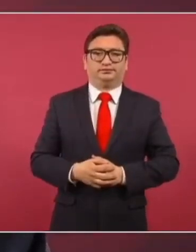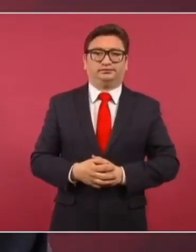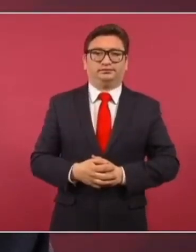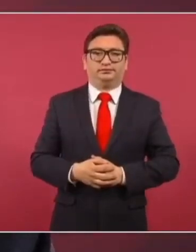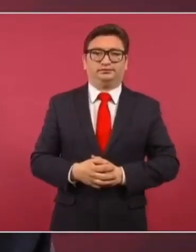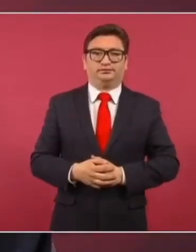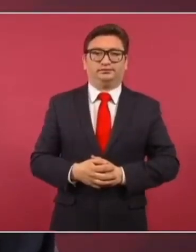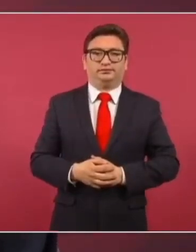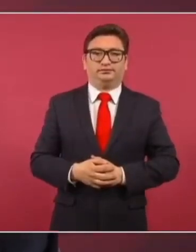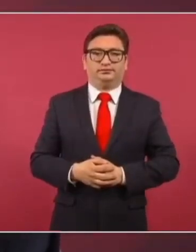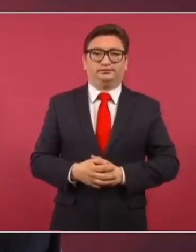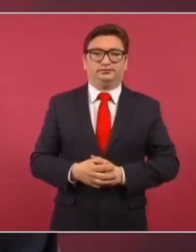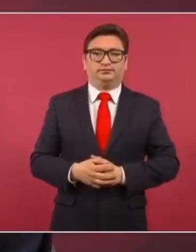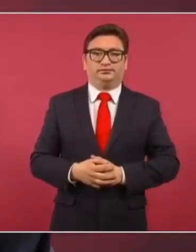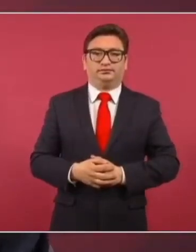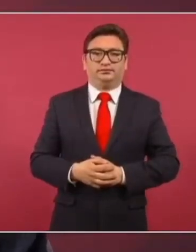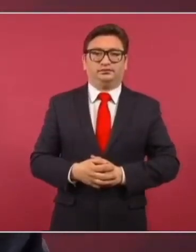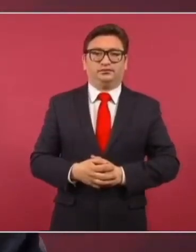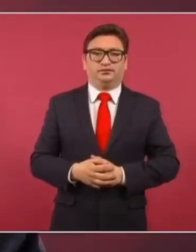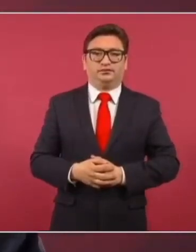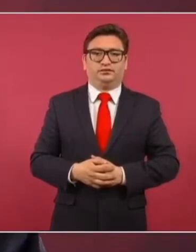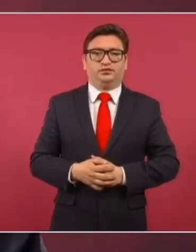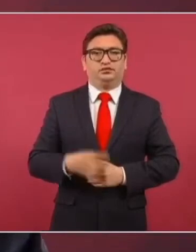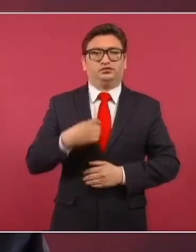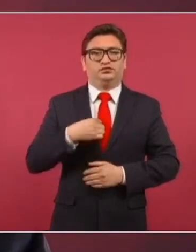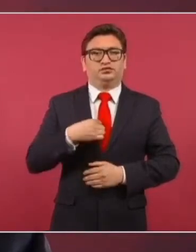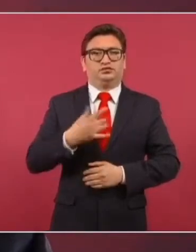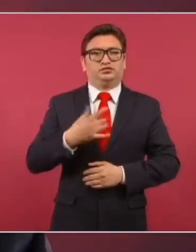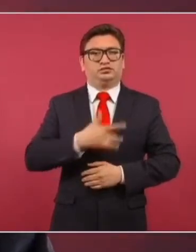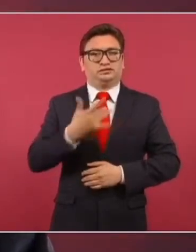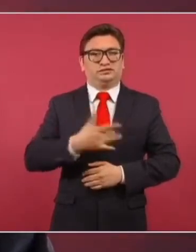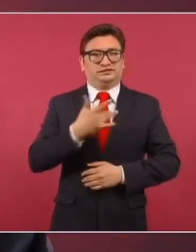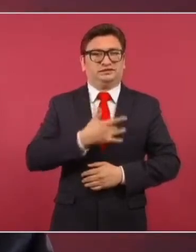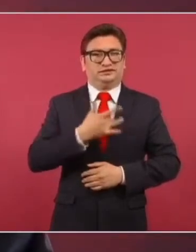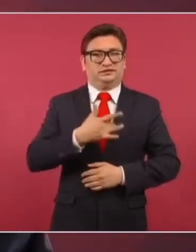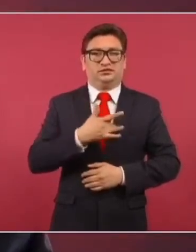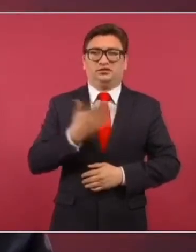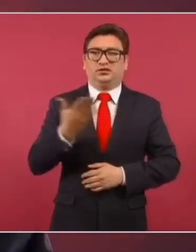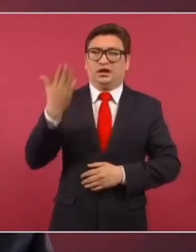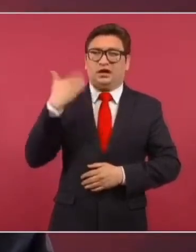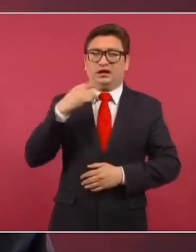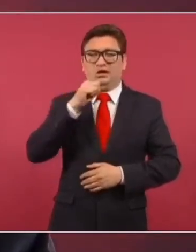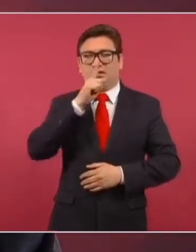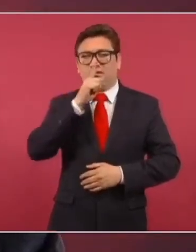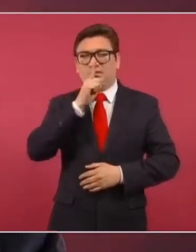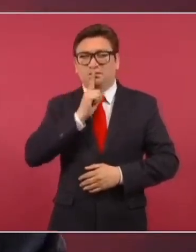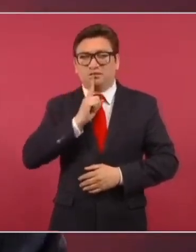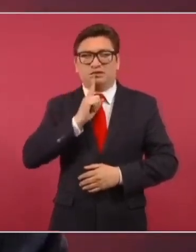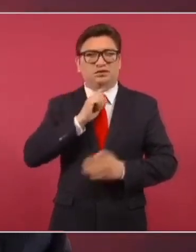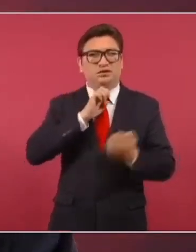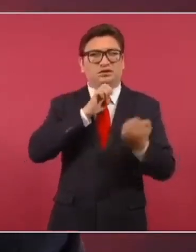Siento que se mintió, se engañó